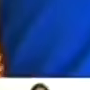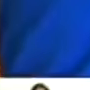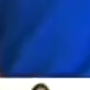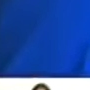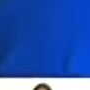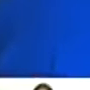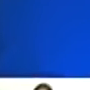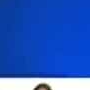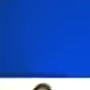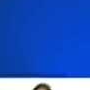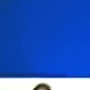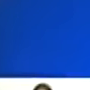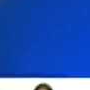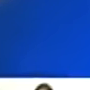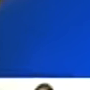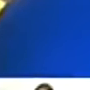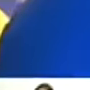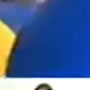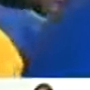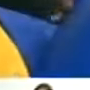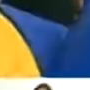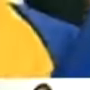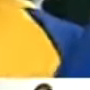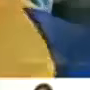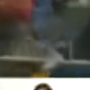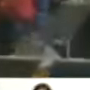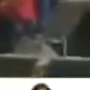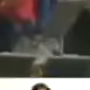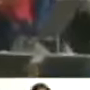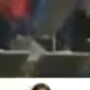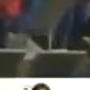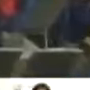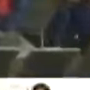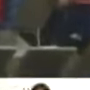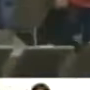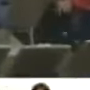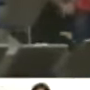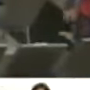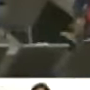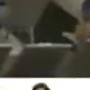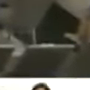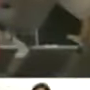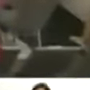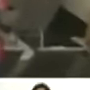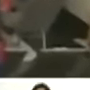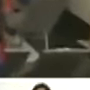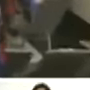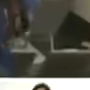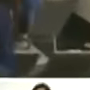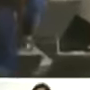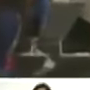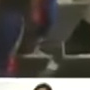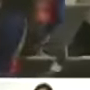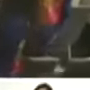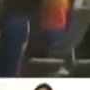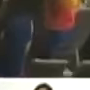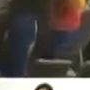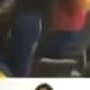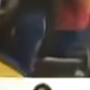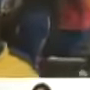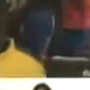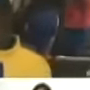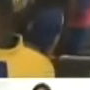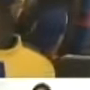atletas dan este grito de viva Venezuela es el momento de alegría que se vive acá en el